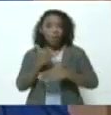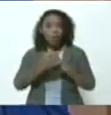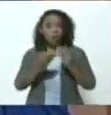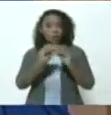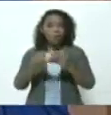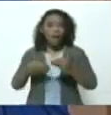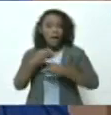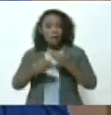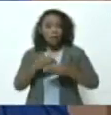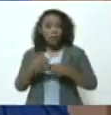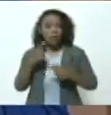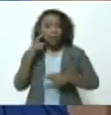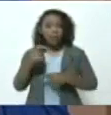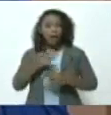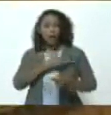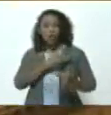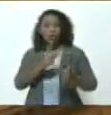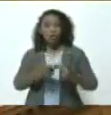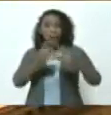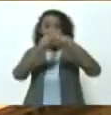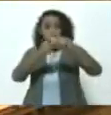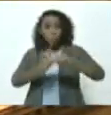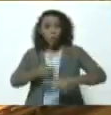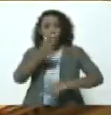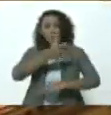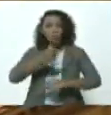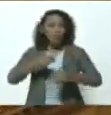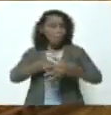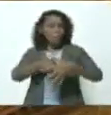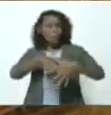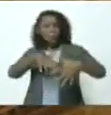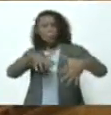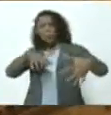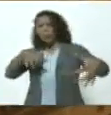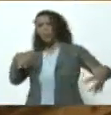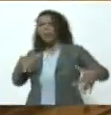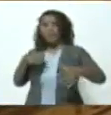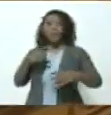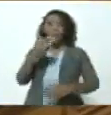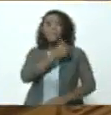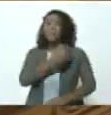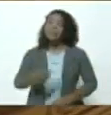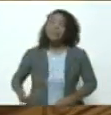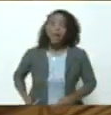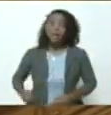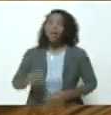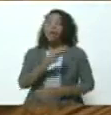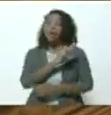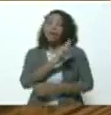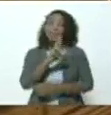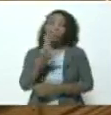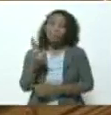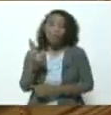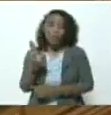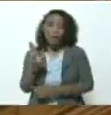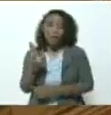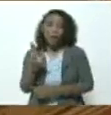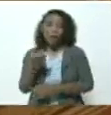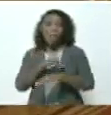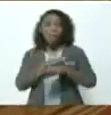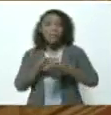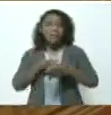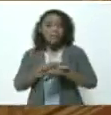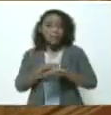de voluntades de tantas personas, pero de tantas personas. Desde el presidente de la República, los